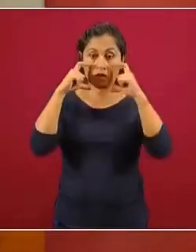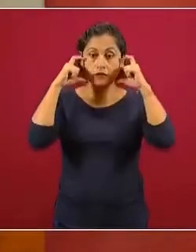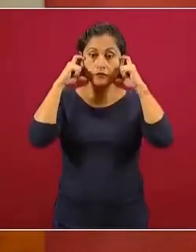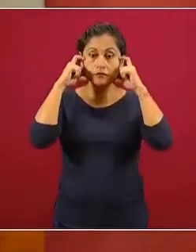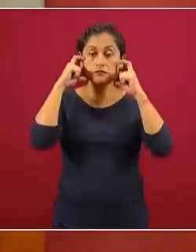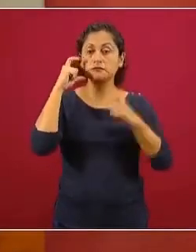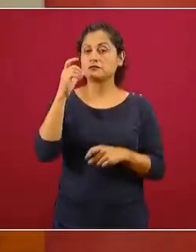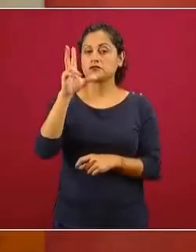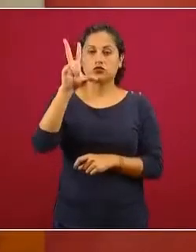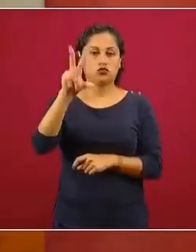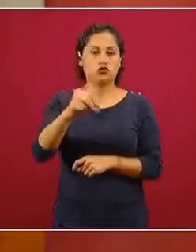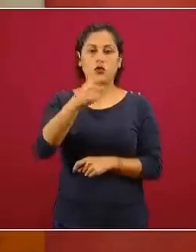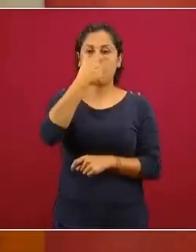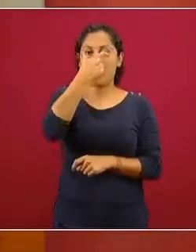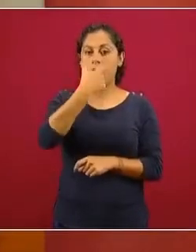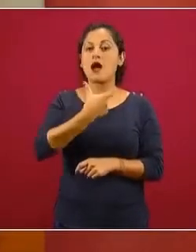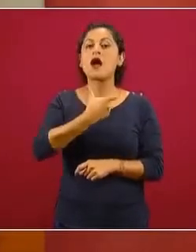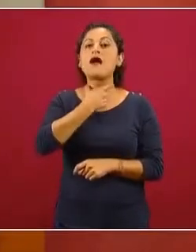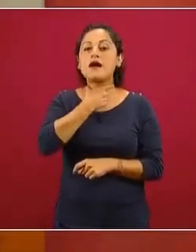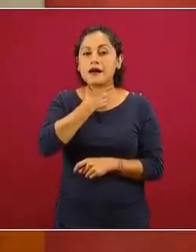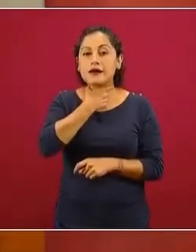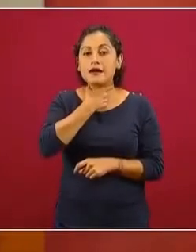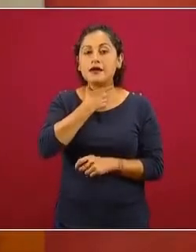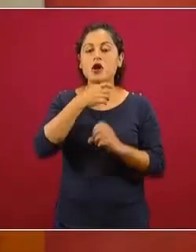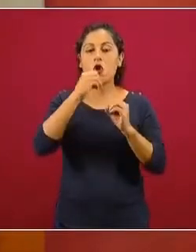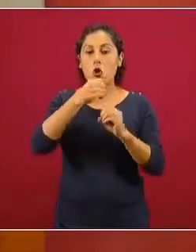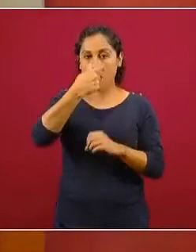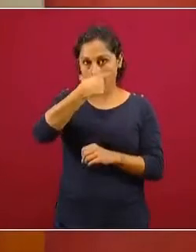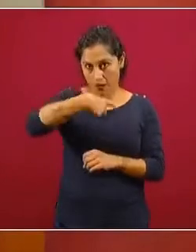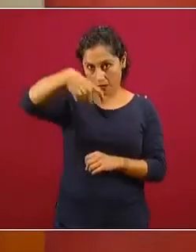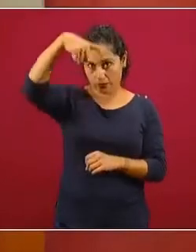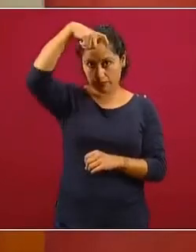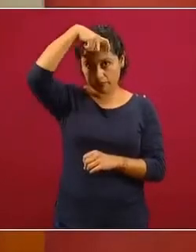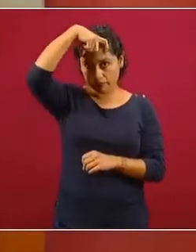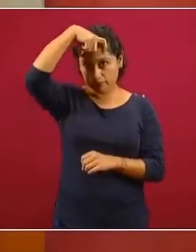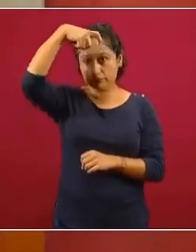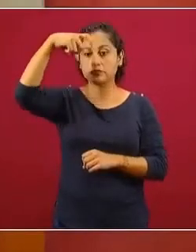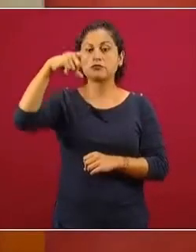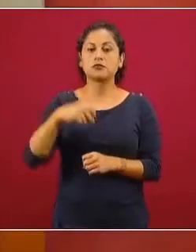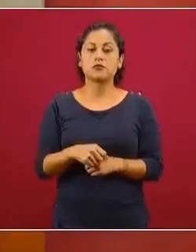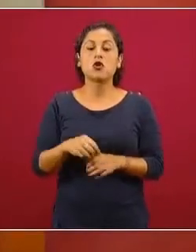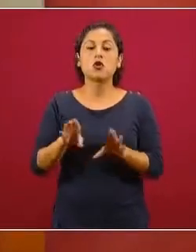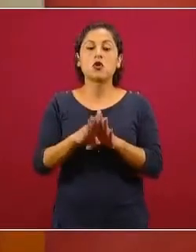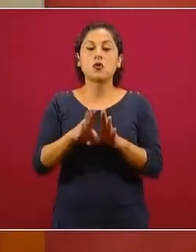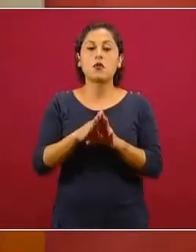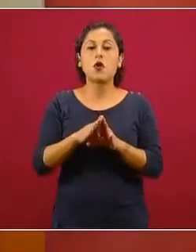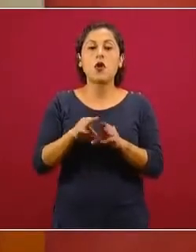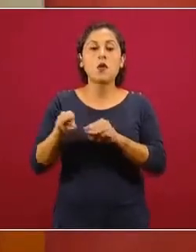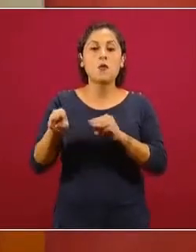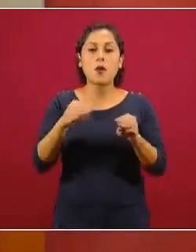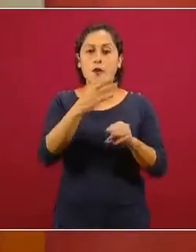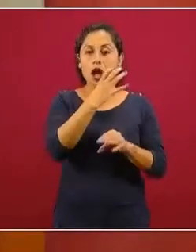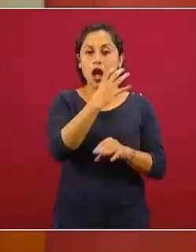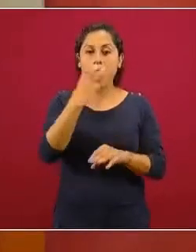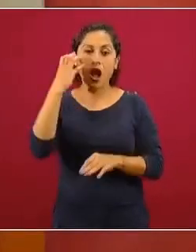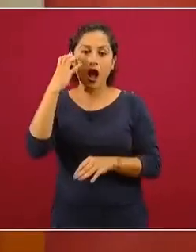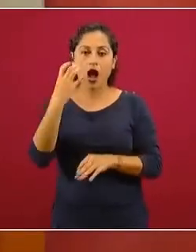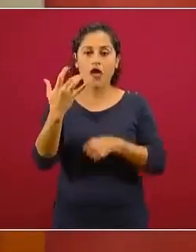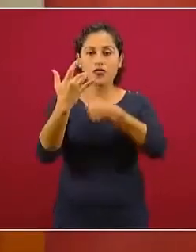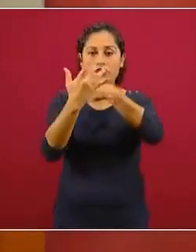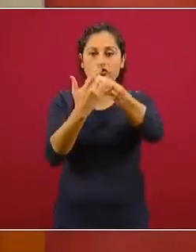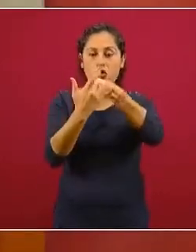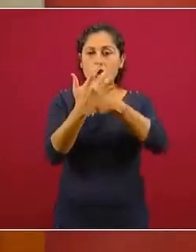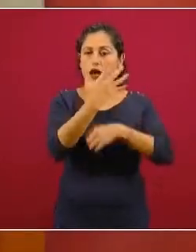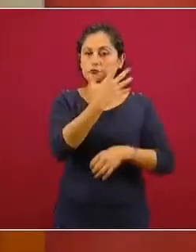inferior del mentón, no traerlo colocado sobre la frente, no andarlo moviendo alrededor de la cara, porque lo único